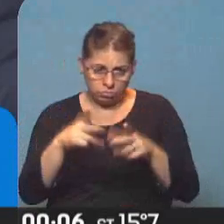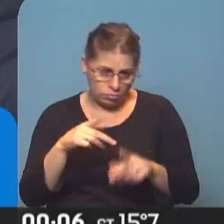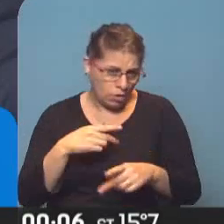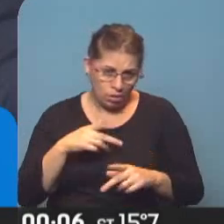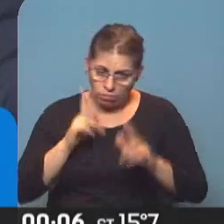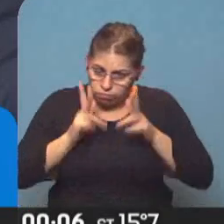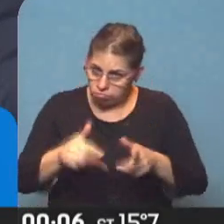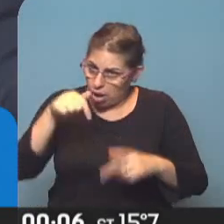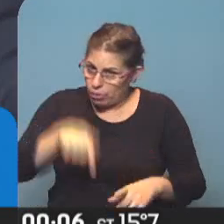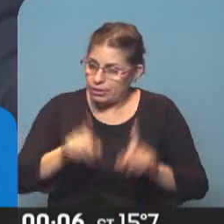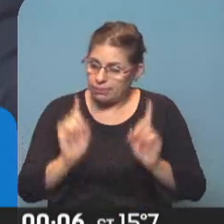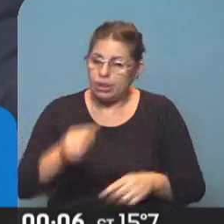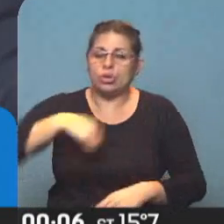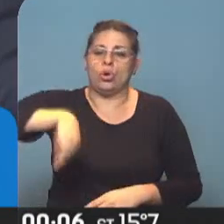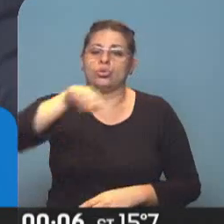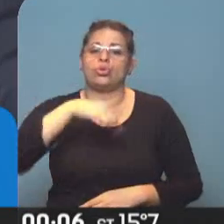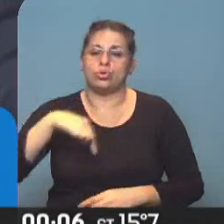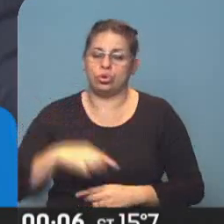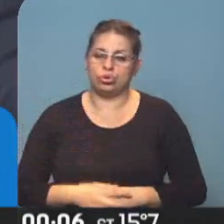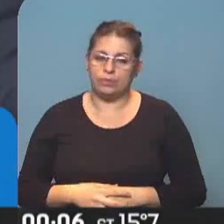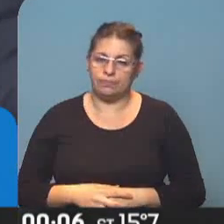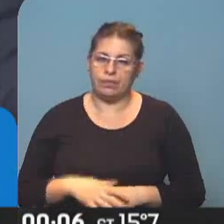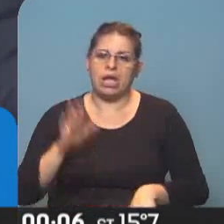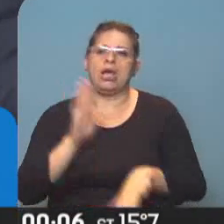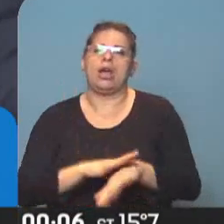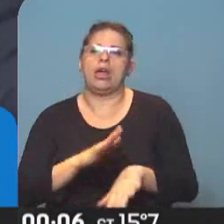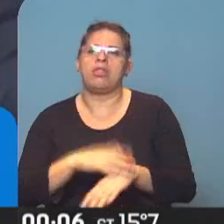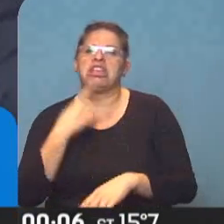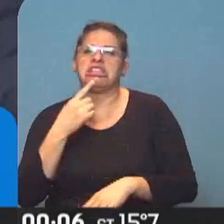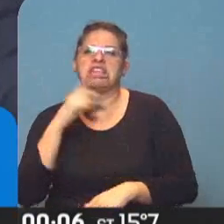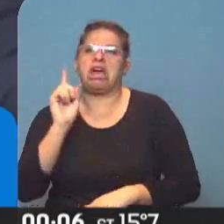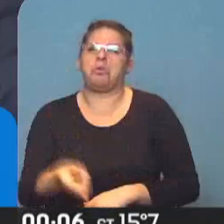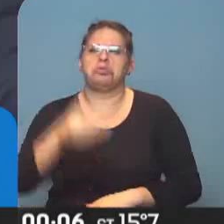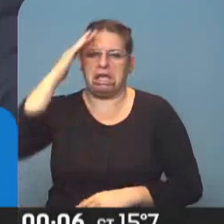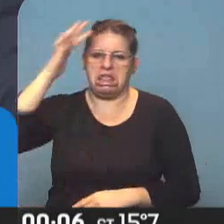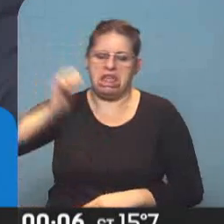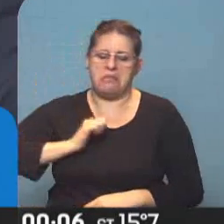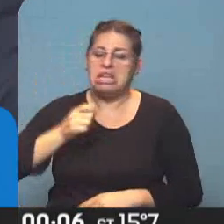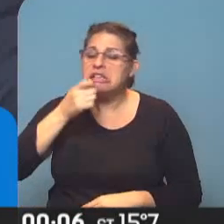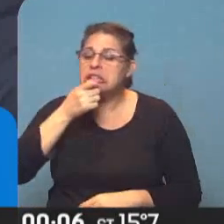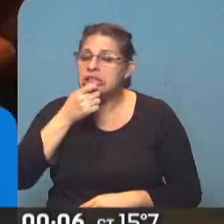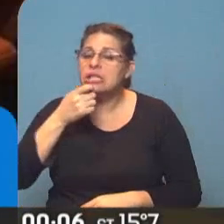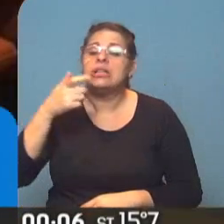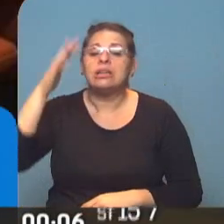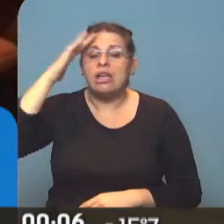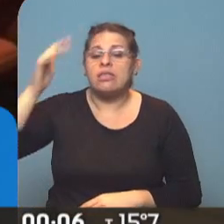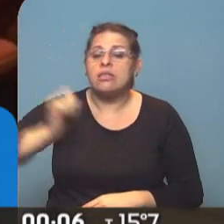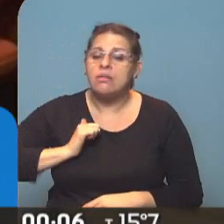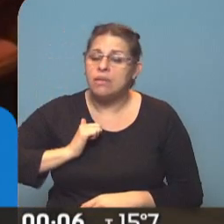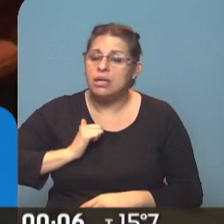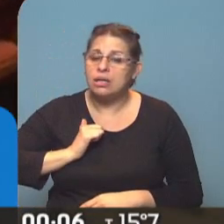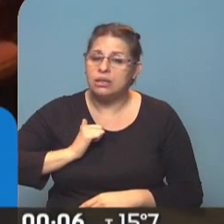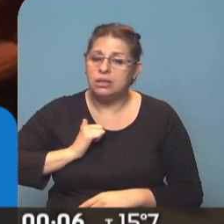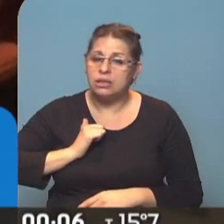sostengo es que nosotros no vamos a acusar a la gendarmería si la gendarmería no